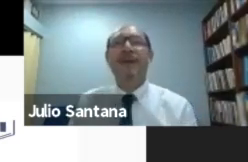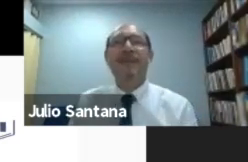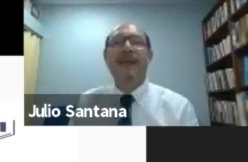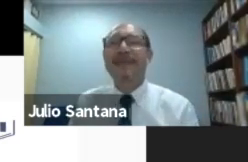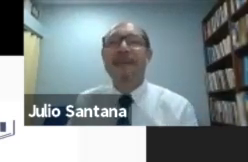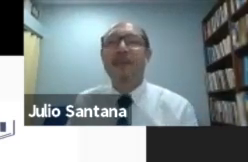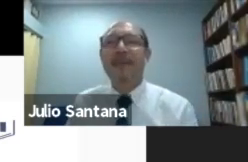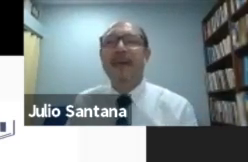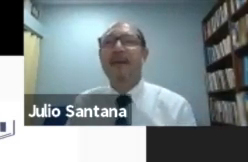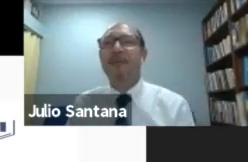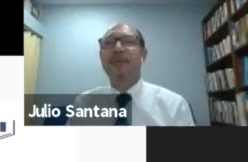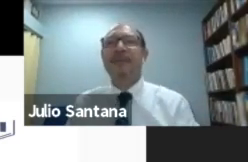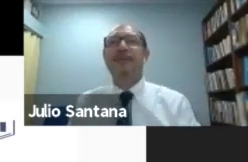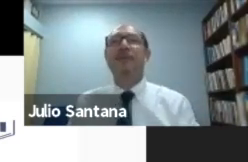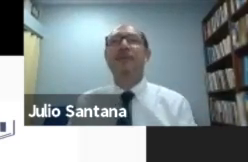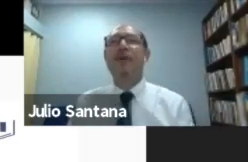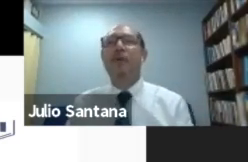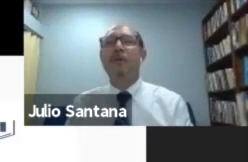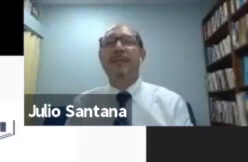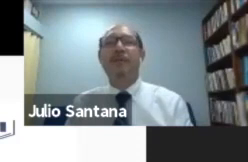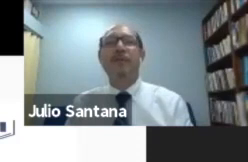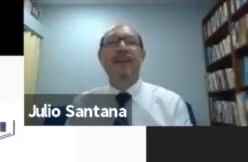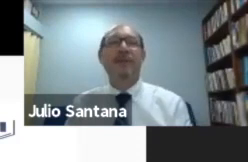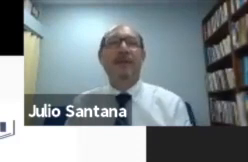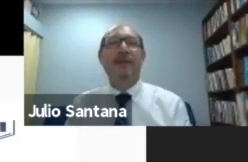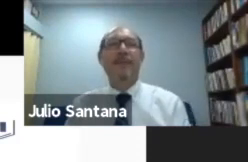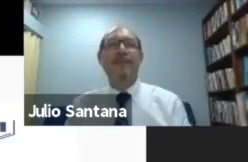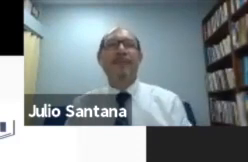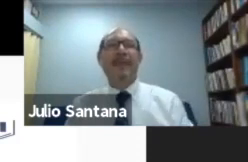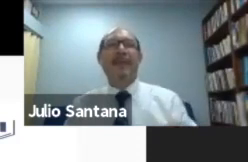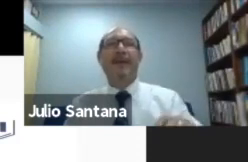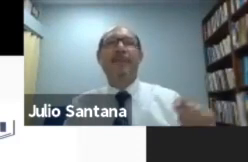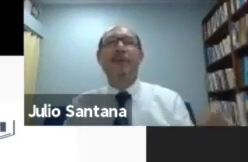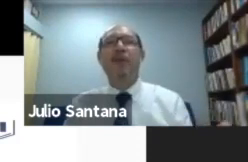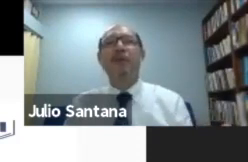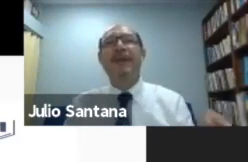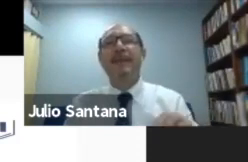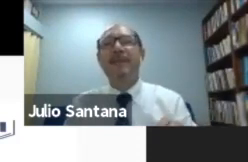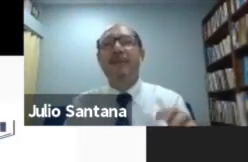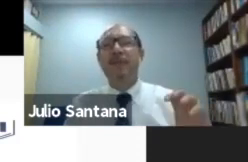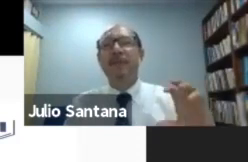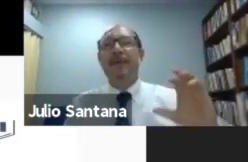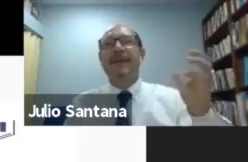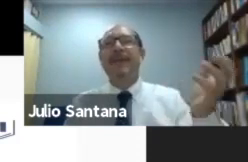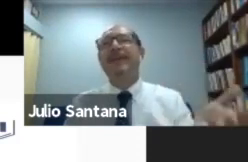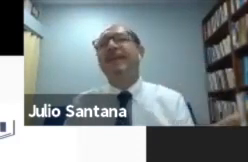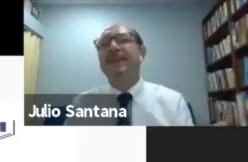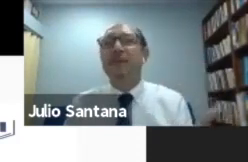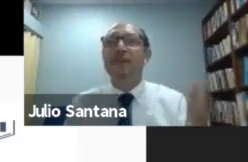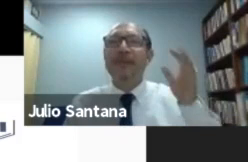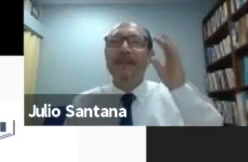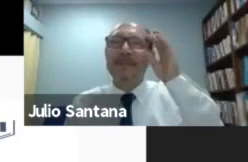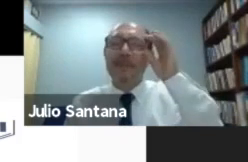personas con ansiedad leve o moderada, con depresión o con trastornos relacionados. Estas personas usan el servicio, requieren